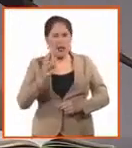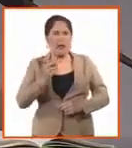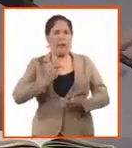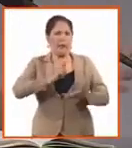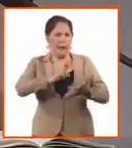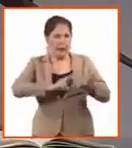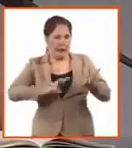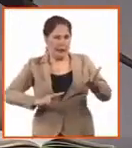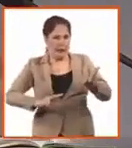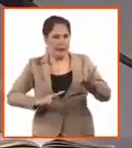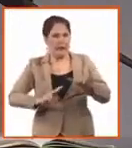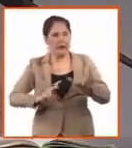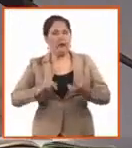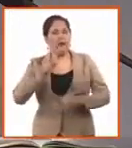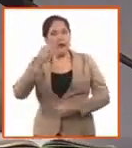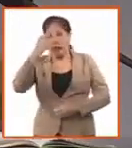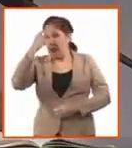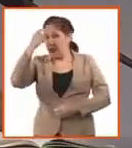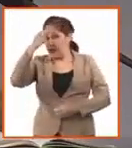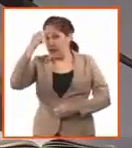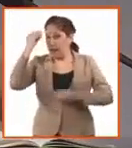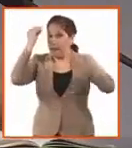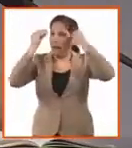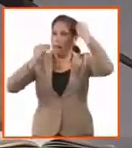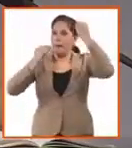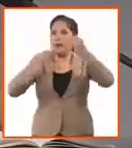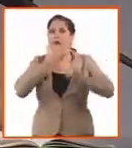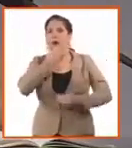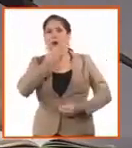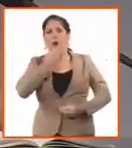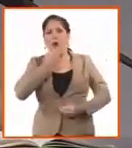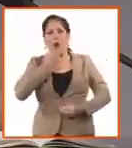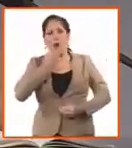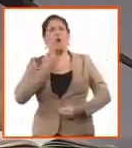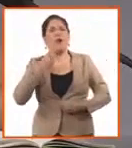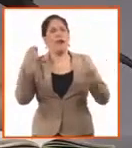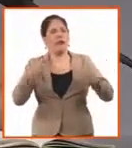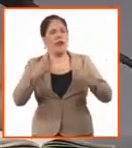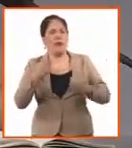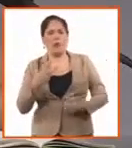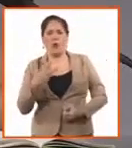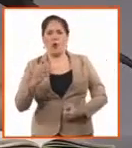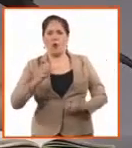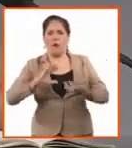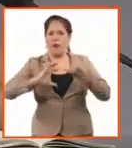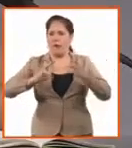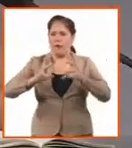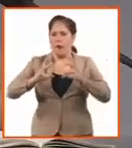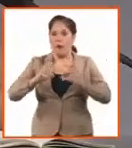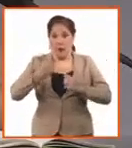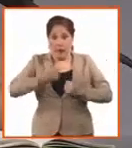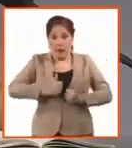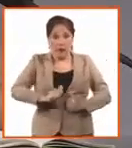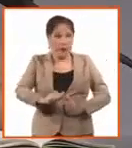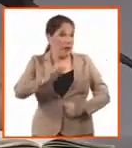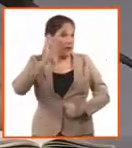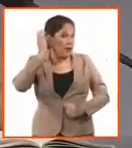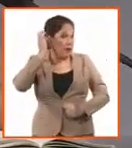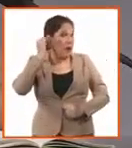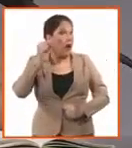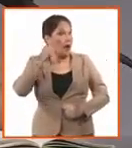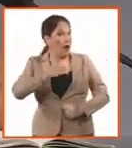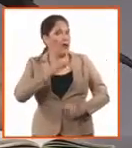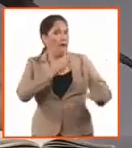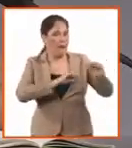concepción del hombre de nuevo sobre ella conversamos tuvimos el privilegio de conversar hoy con su hija mayor aleida guevara march en el centro de